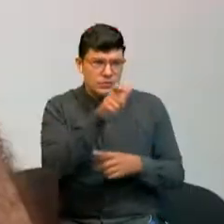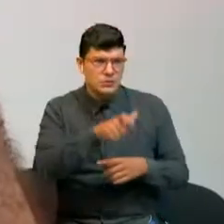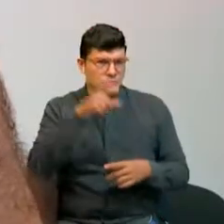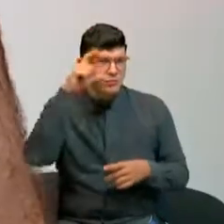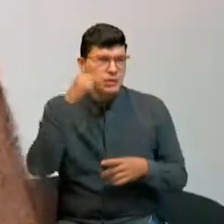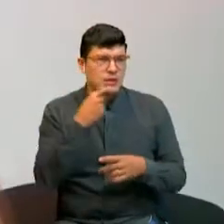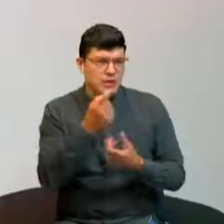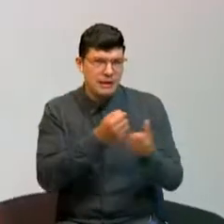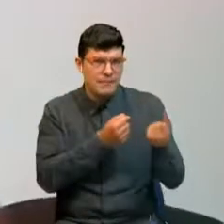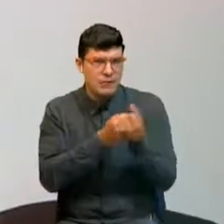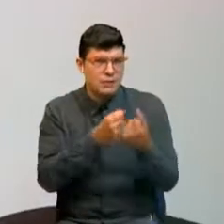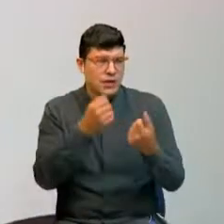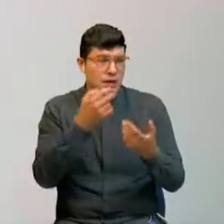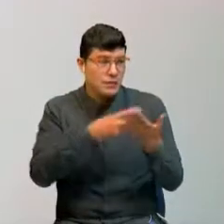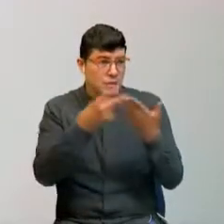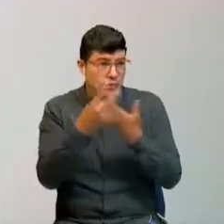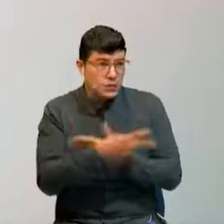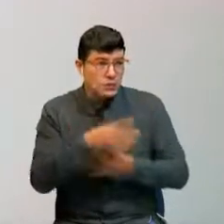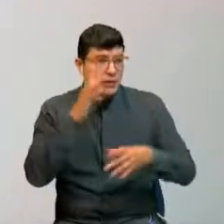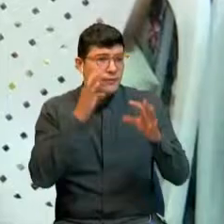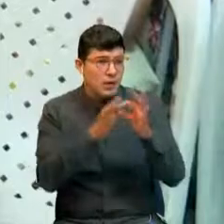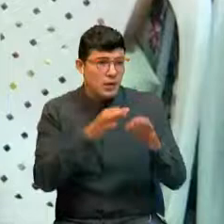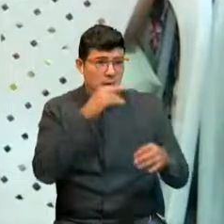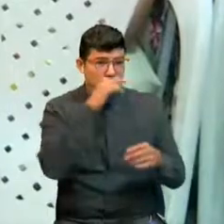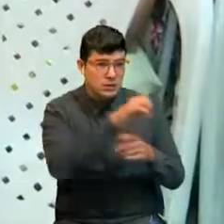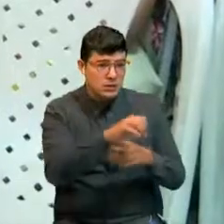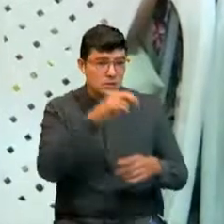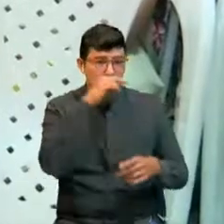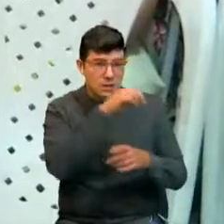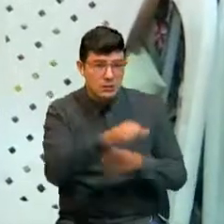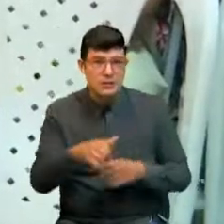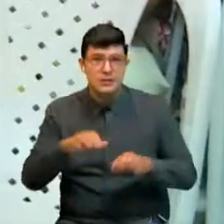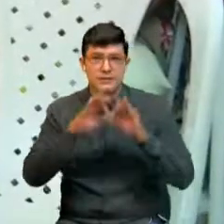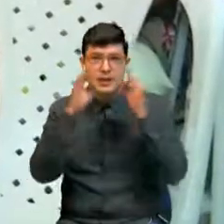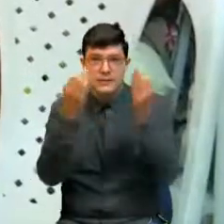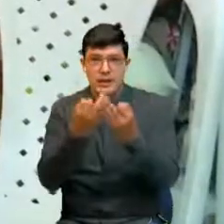iniciativas enfocadas en la población infantil, la familia y el desarrollo de la ciudad.